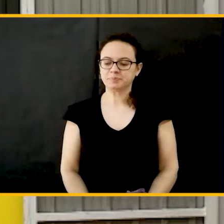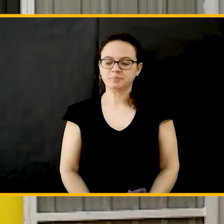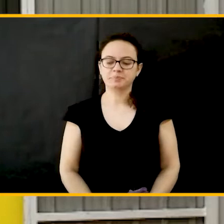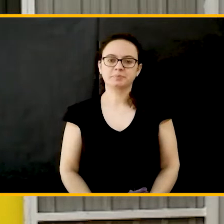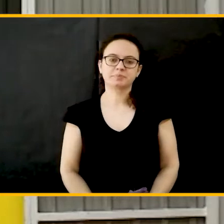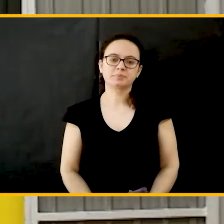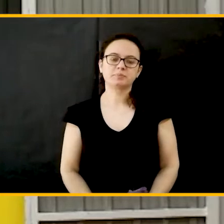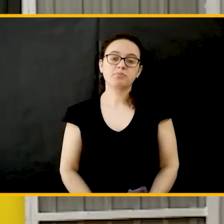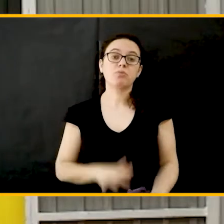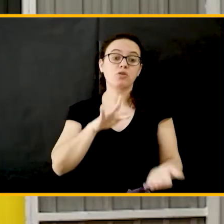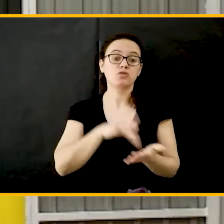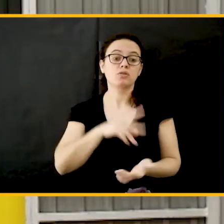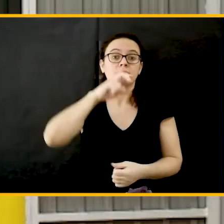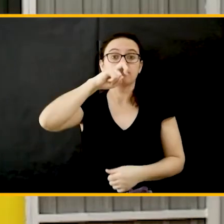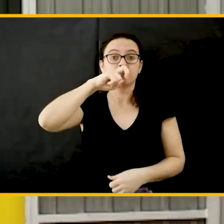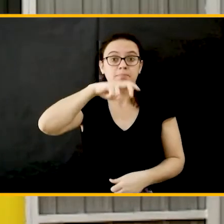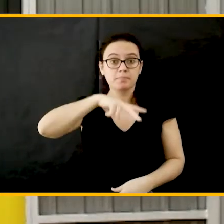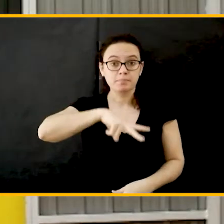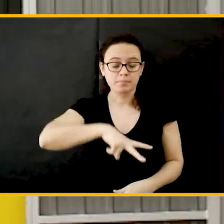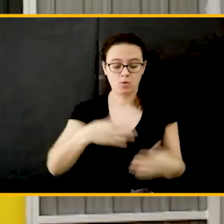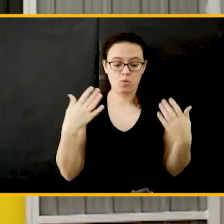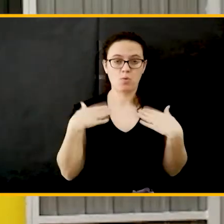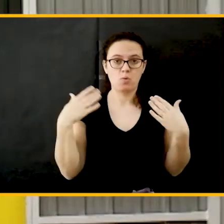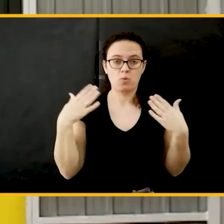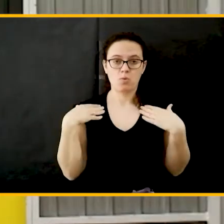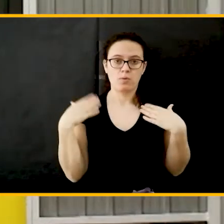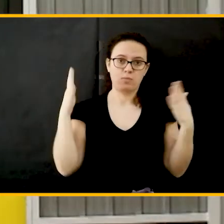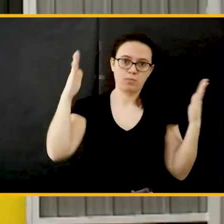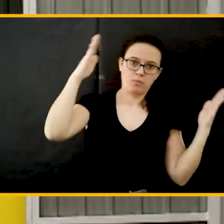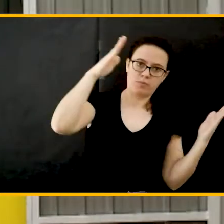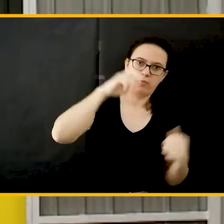Y cuando lo soltamos, bajamos el cuerpo hacia un lado.